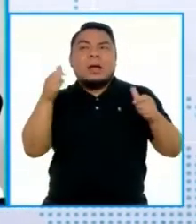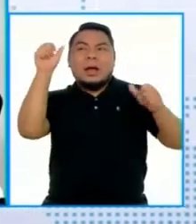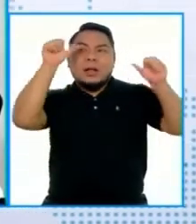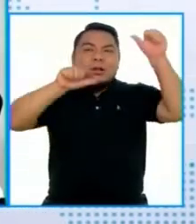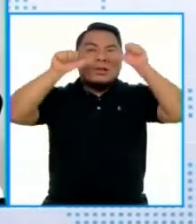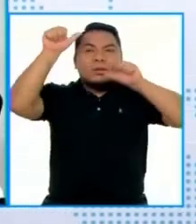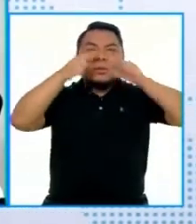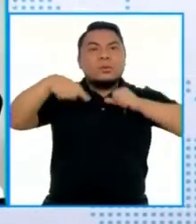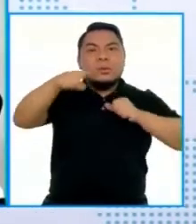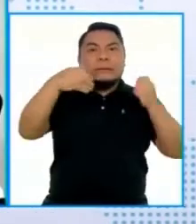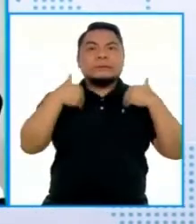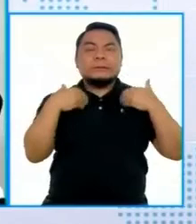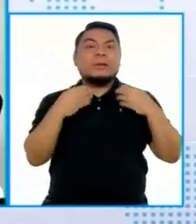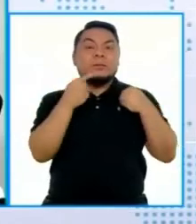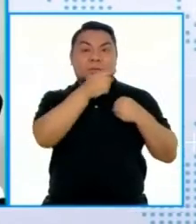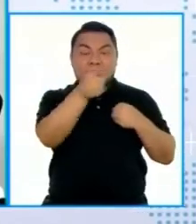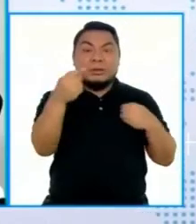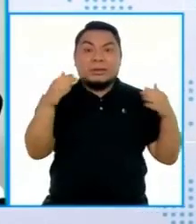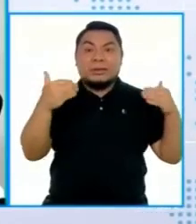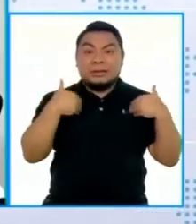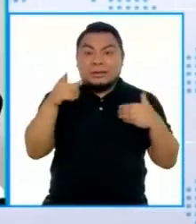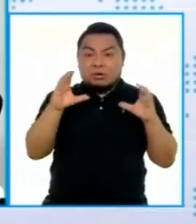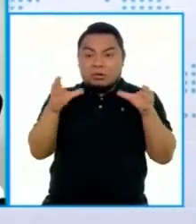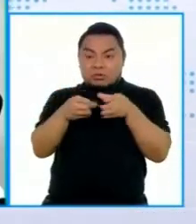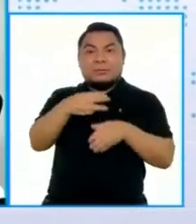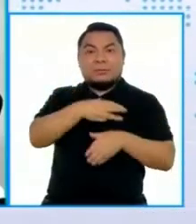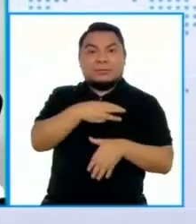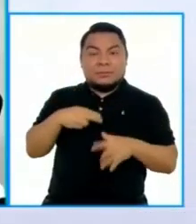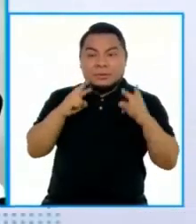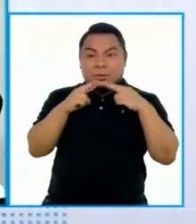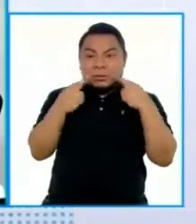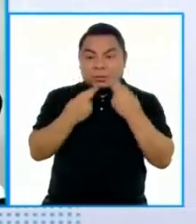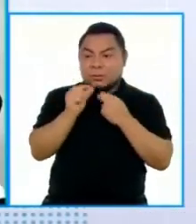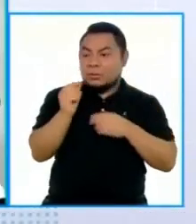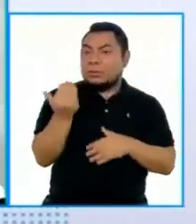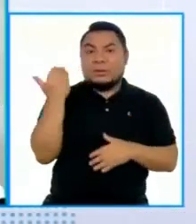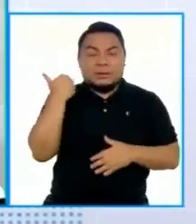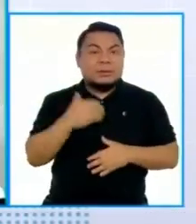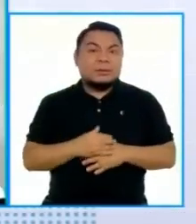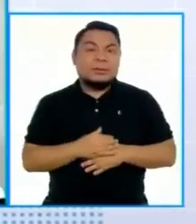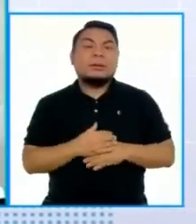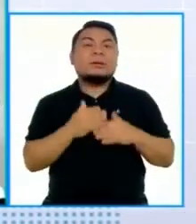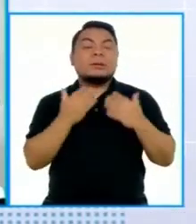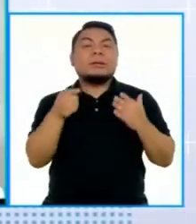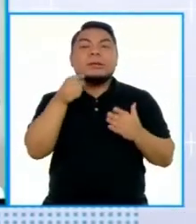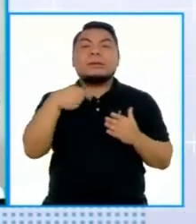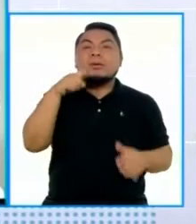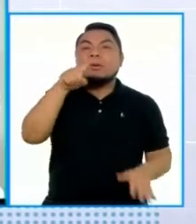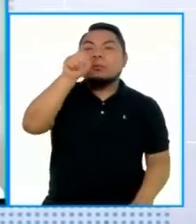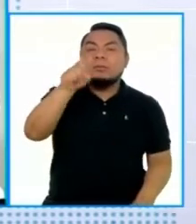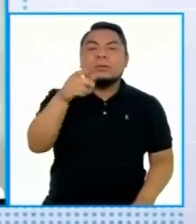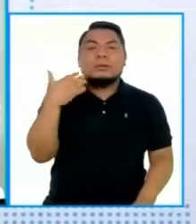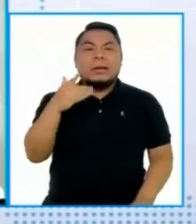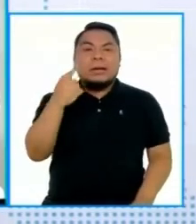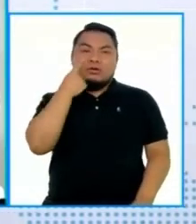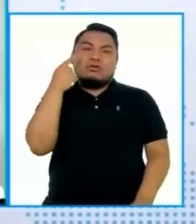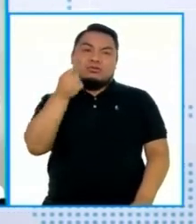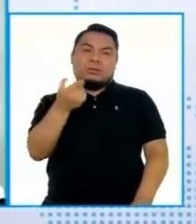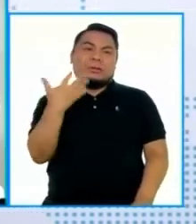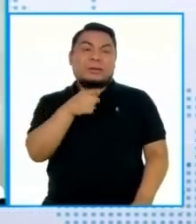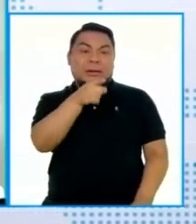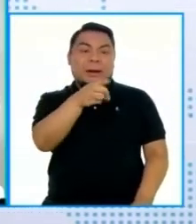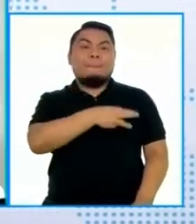que algunos tienen, porque ustedes han tenido Consejo de Ministros hace unos días, y esto se lo pregunto porque ya se dio a conocer que